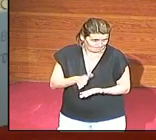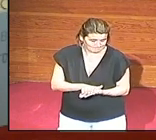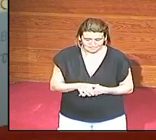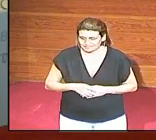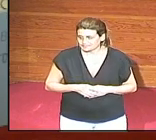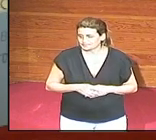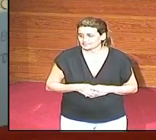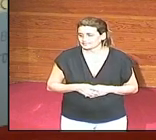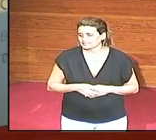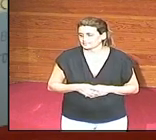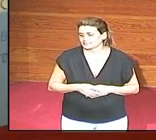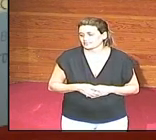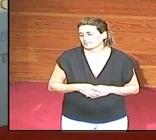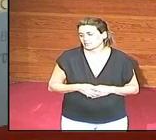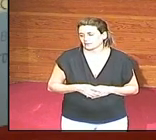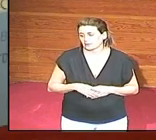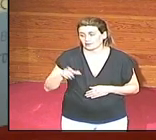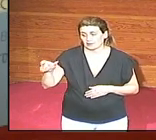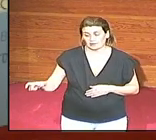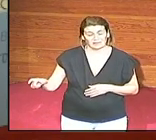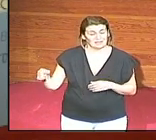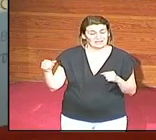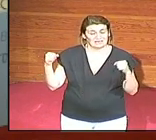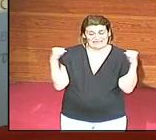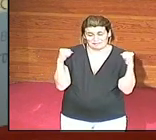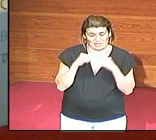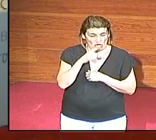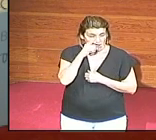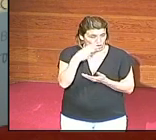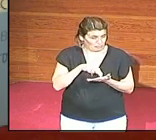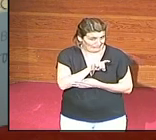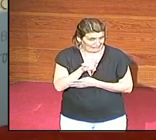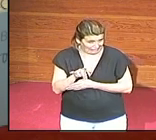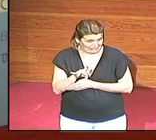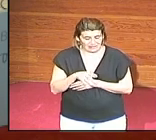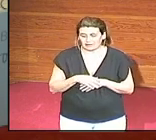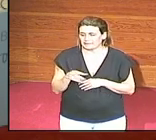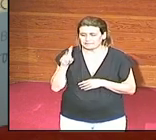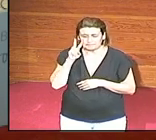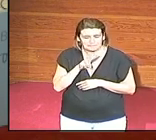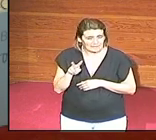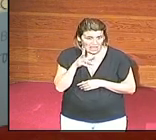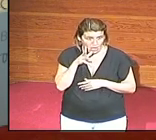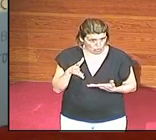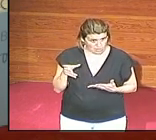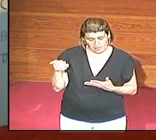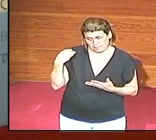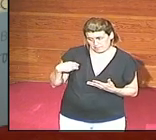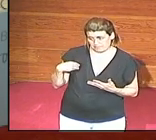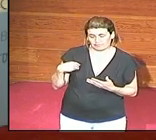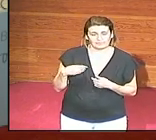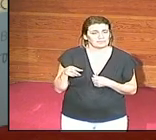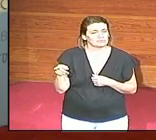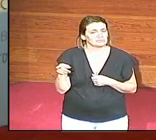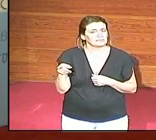es en 2014. Esto es invierno de 2015. Lo que estáis viendo ahora mismo son